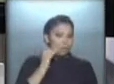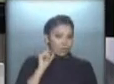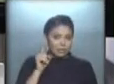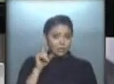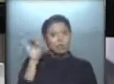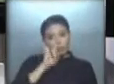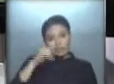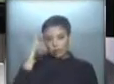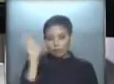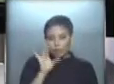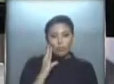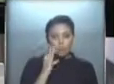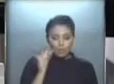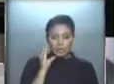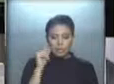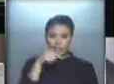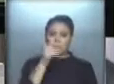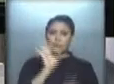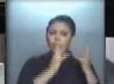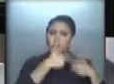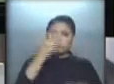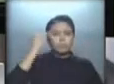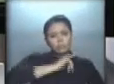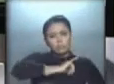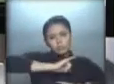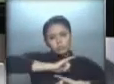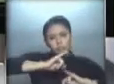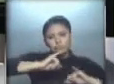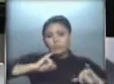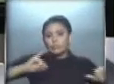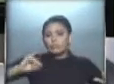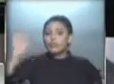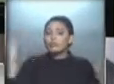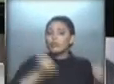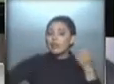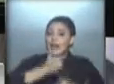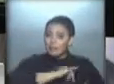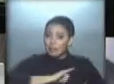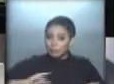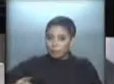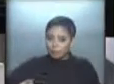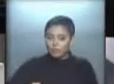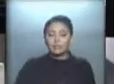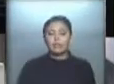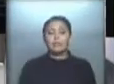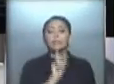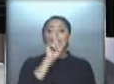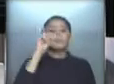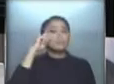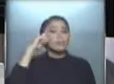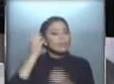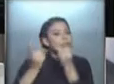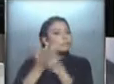Universidad Nacional de Hurlingham, un proyecto anunciado durante la campaña electoral, cuyo autor